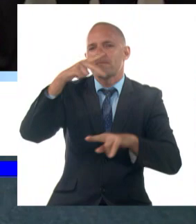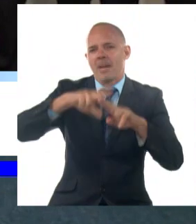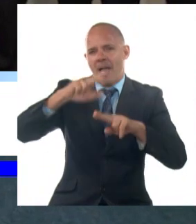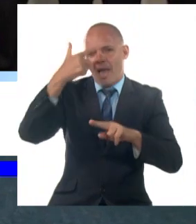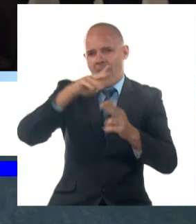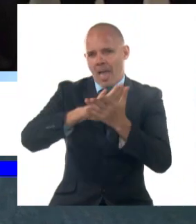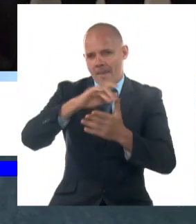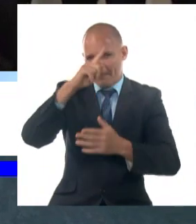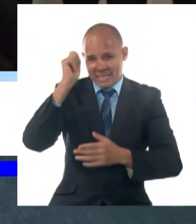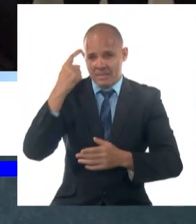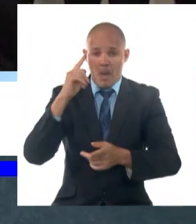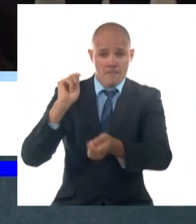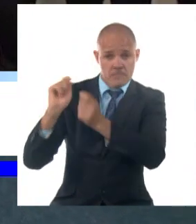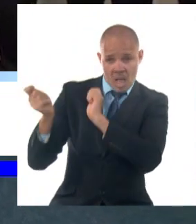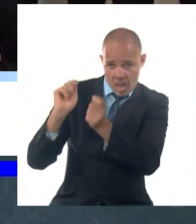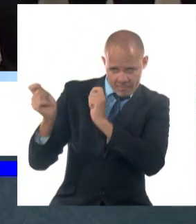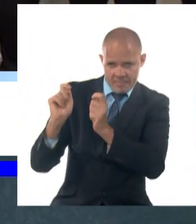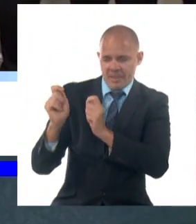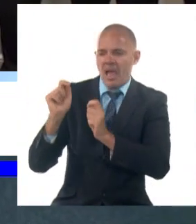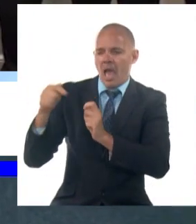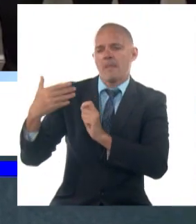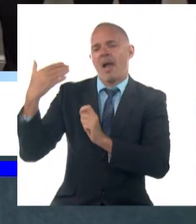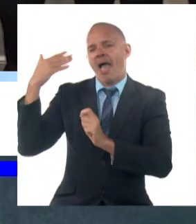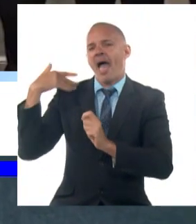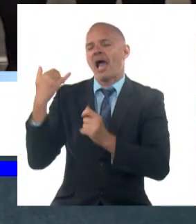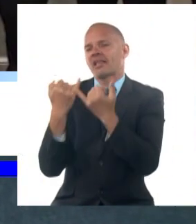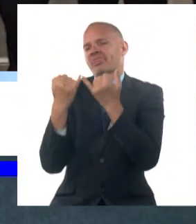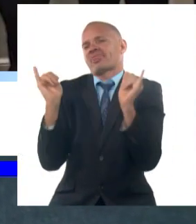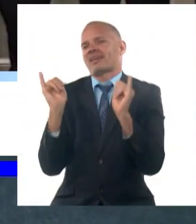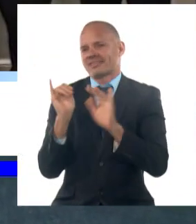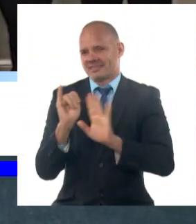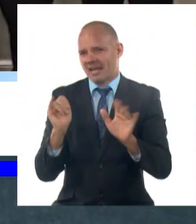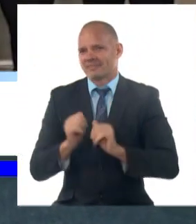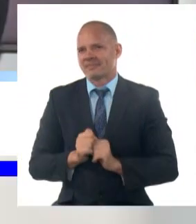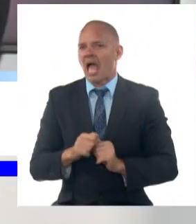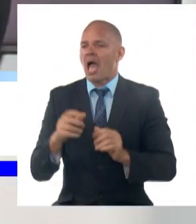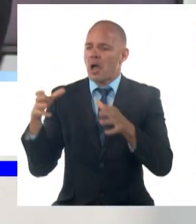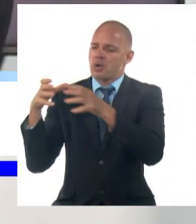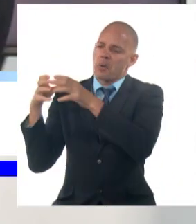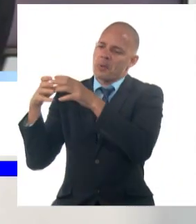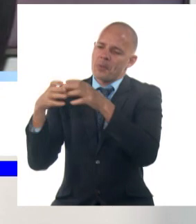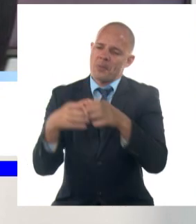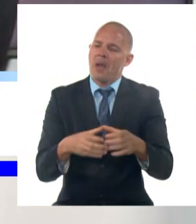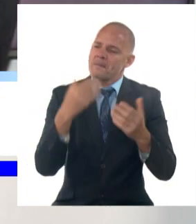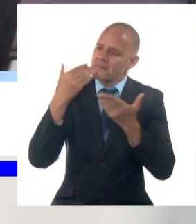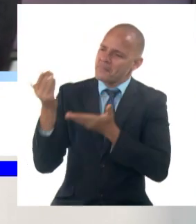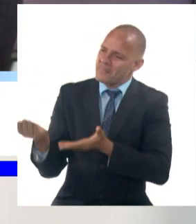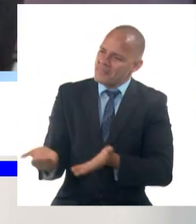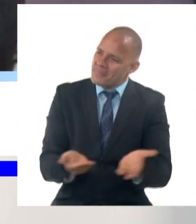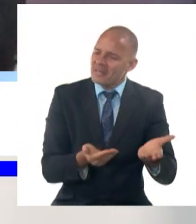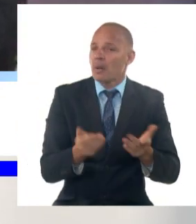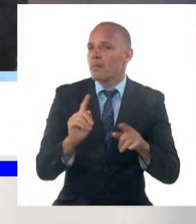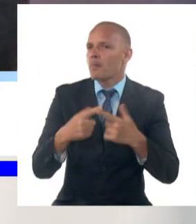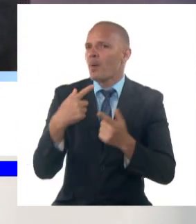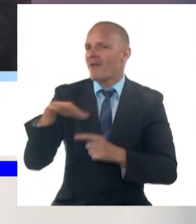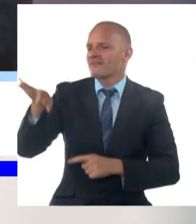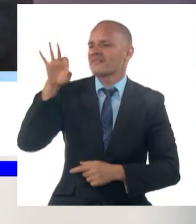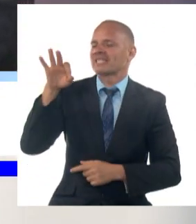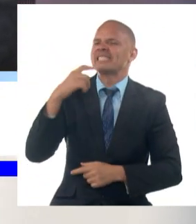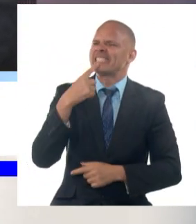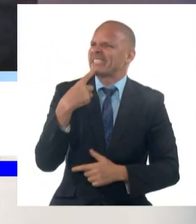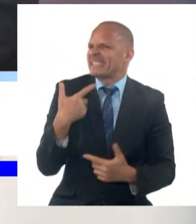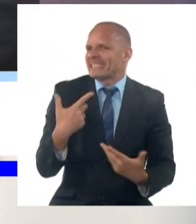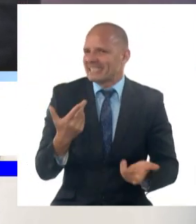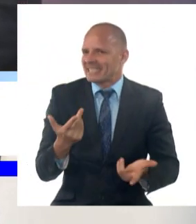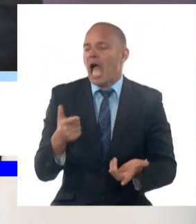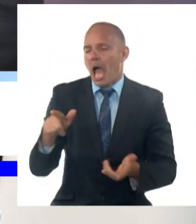Ministro y ministro de finanzas honorable Philip Davis a quien le agradeció la invitación y le traslado mensajes de